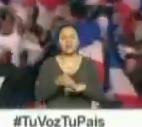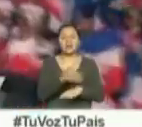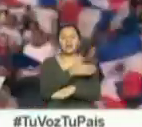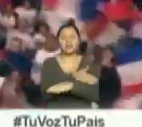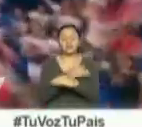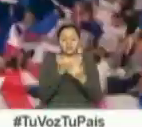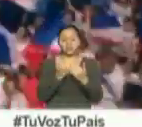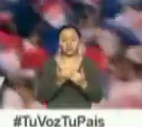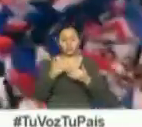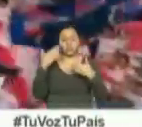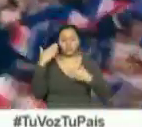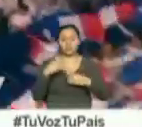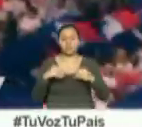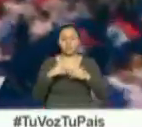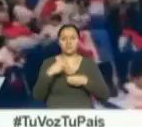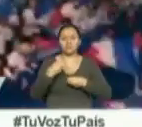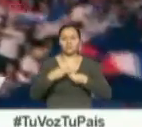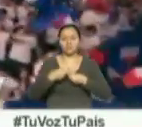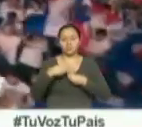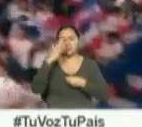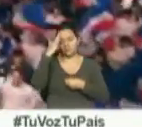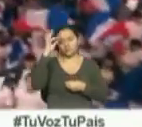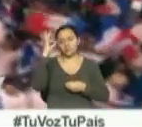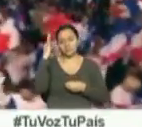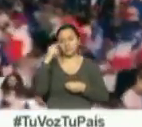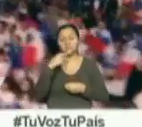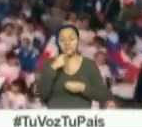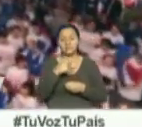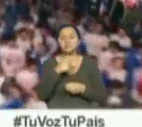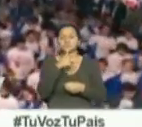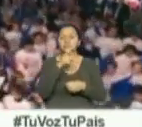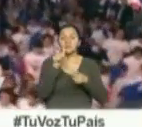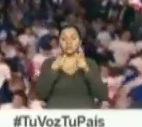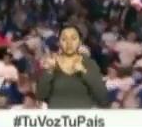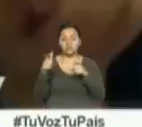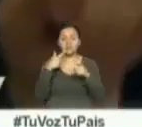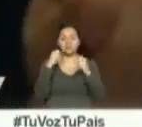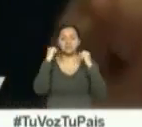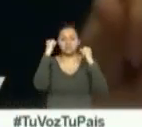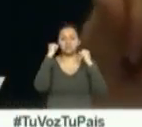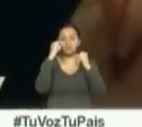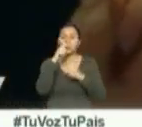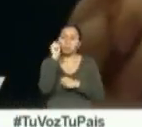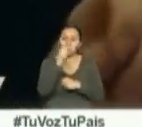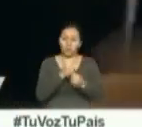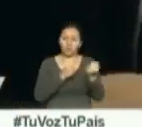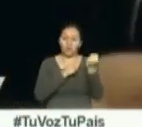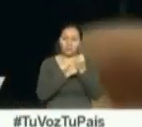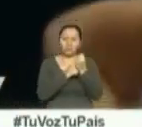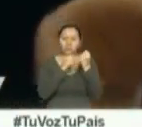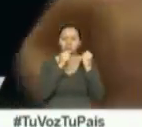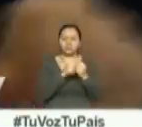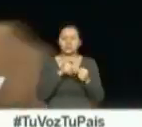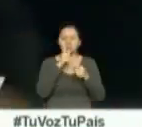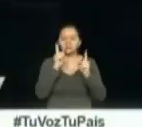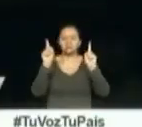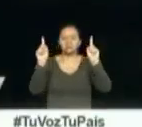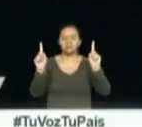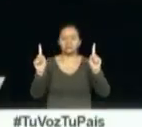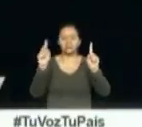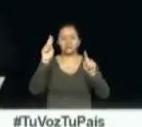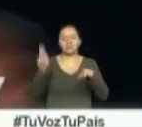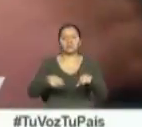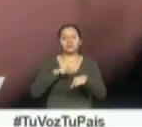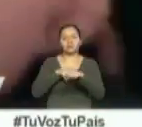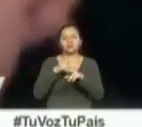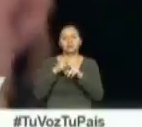momentos políticos más duros para el hexágono. Los seguidores del expresidente creen que es el único que puede hacer frente a la líder del Frente